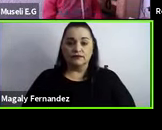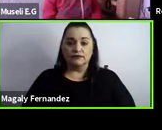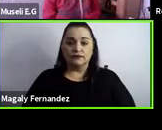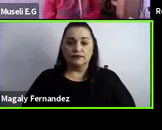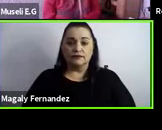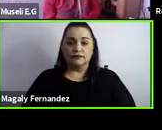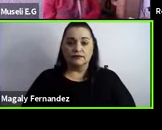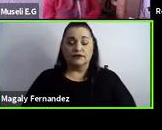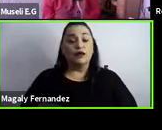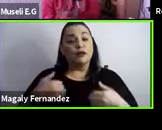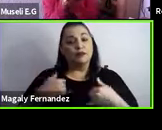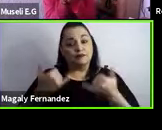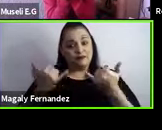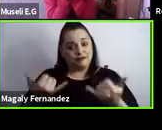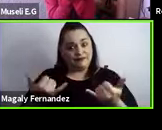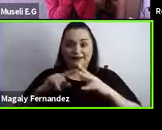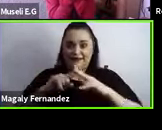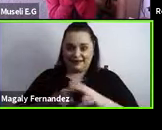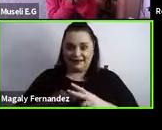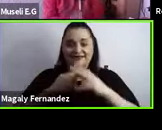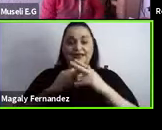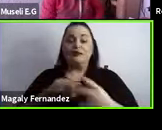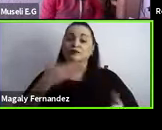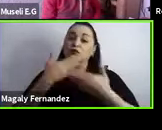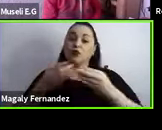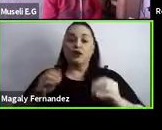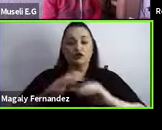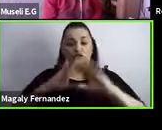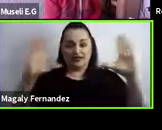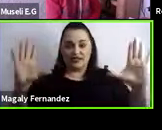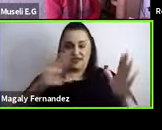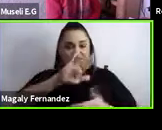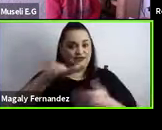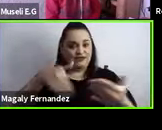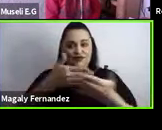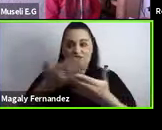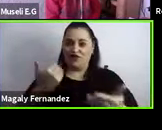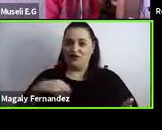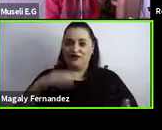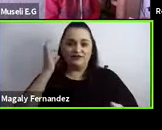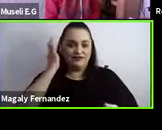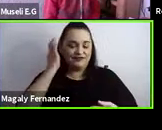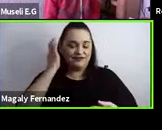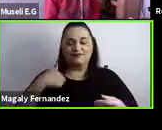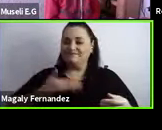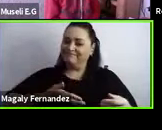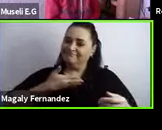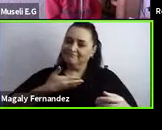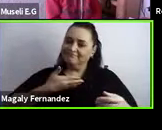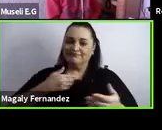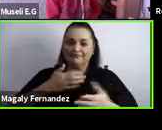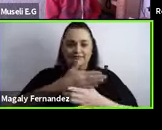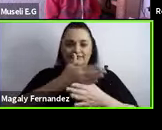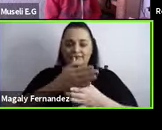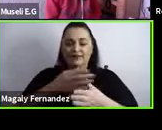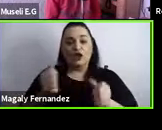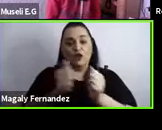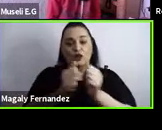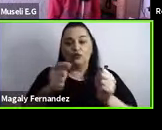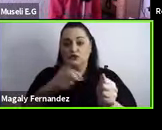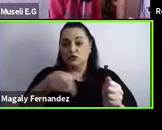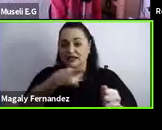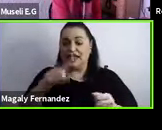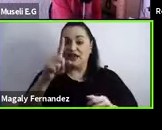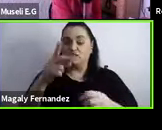Bueno, vamos dando inicio. Muy buenos días, tengan todas y todos. Nos complace verdaderamente compartir con ustedes una vez más en este